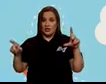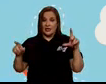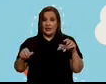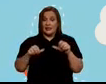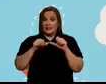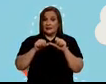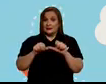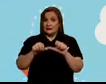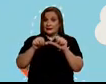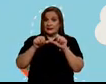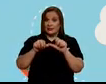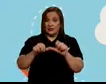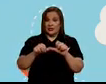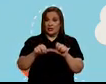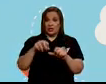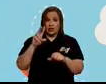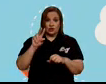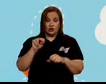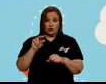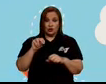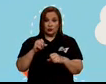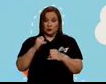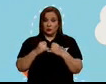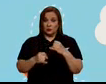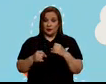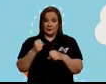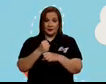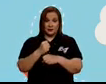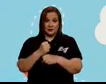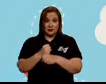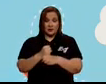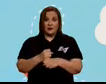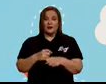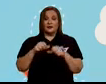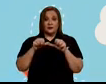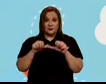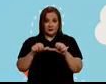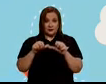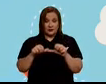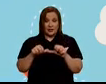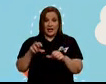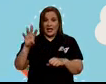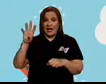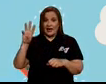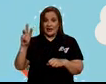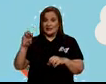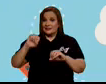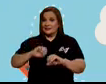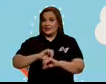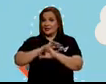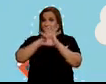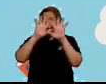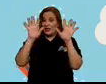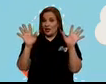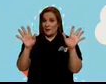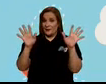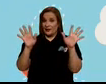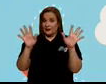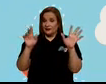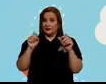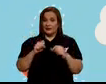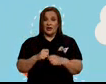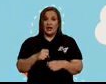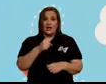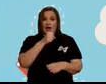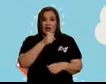deberán suspender momentáneamente su programación regular a las 6 de la mañana con el propósito de